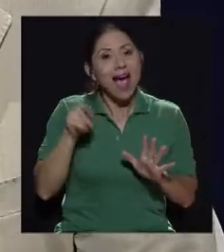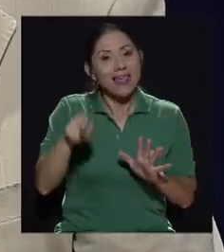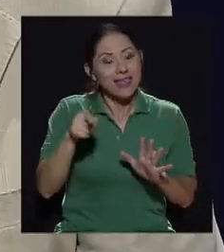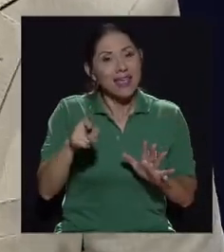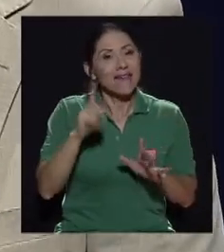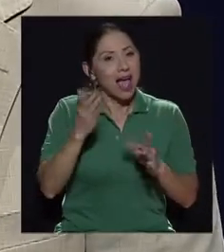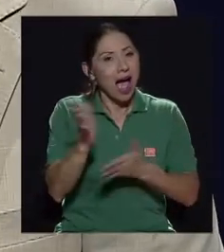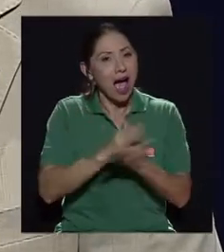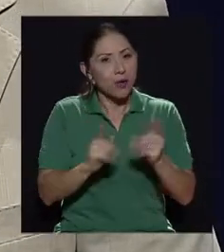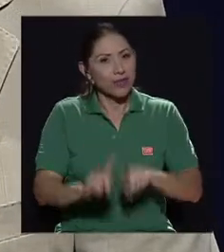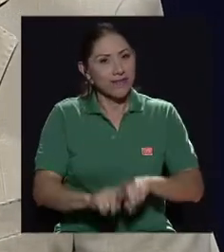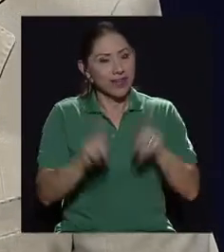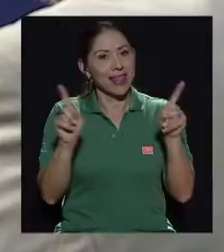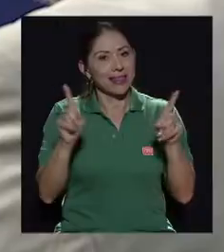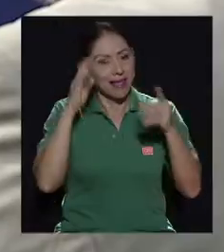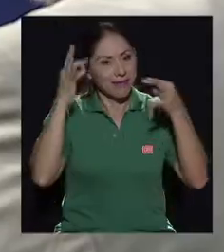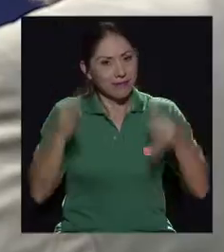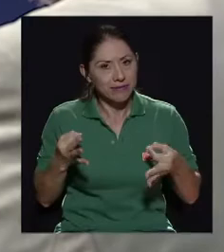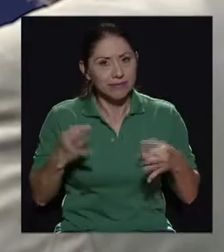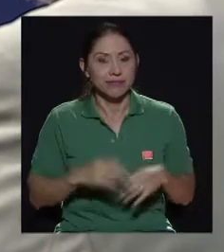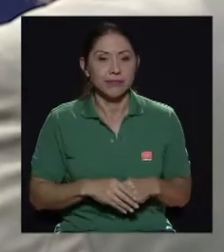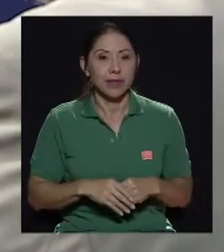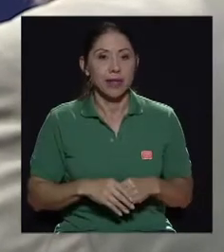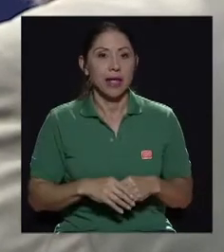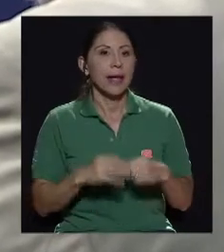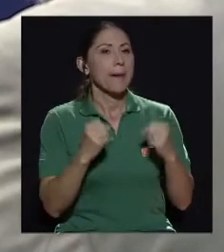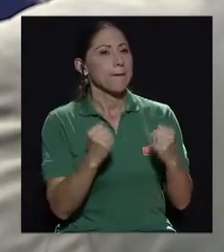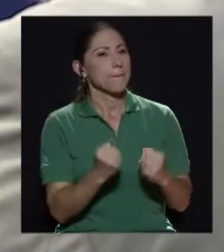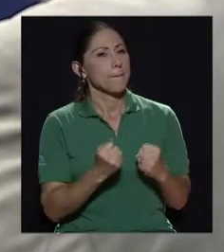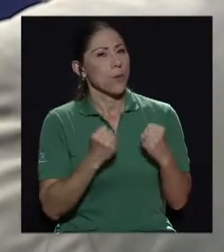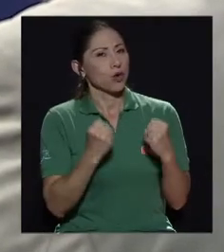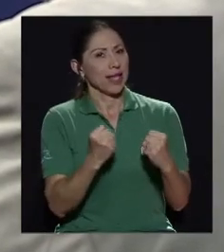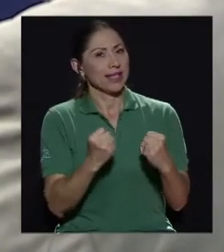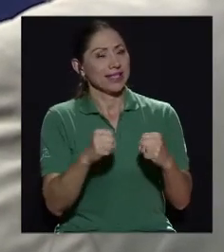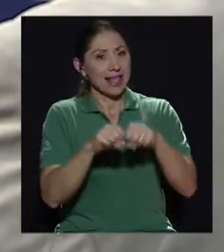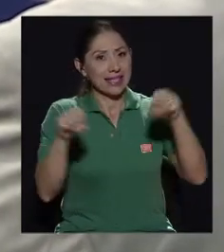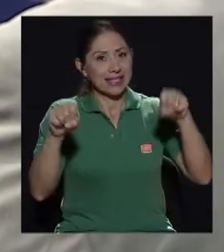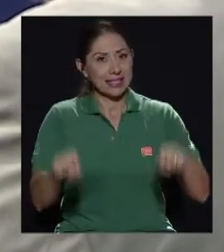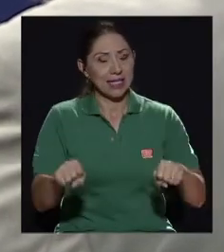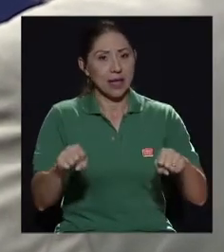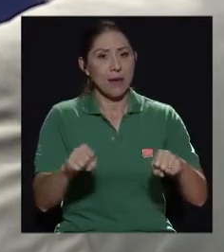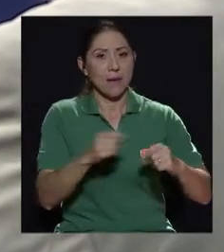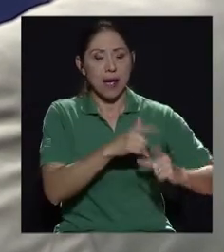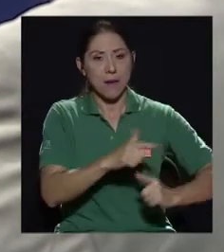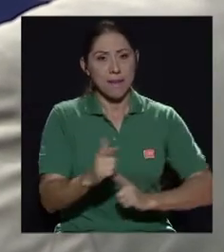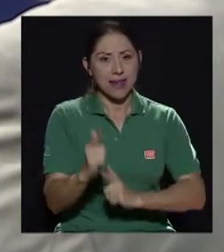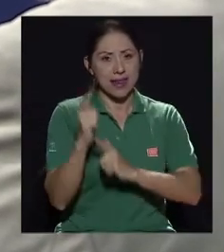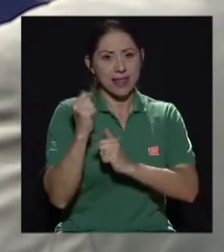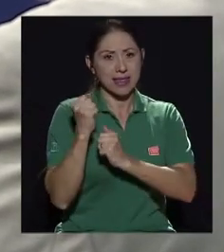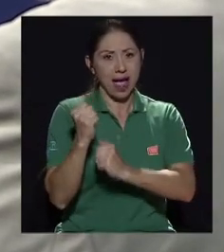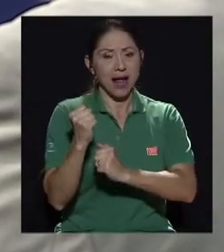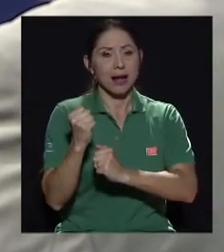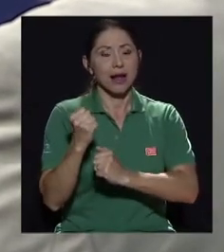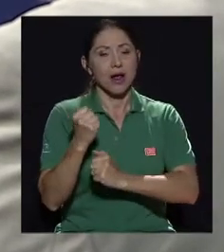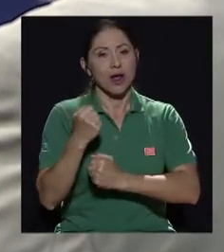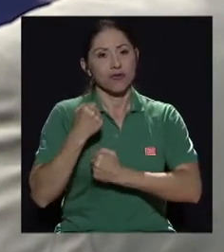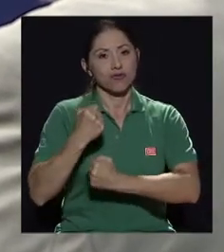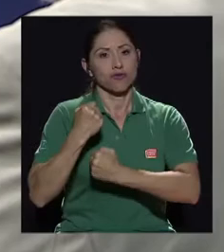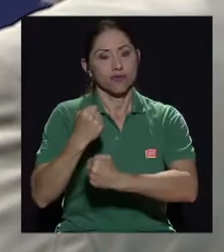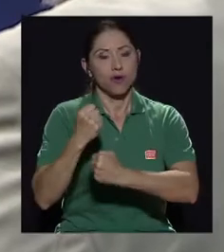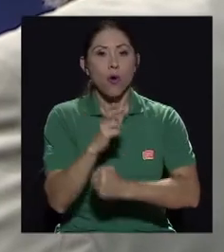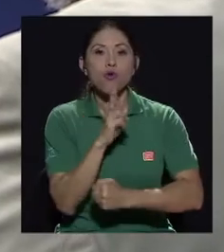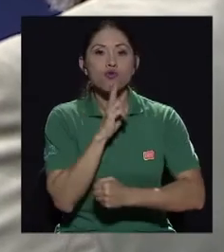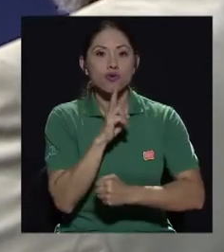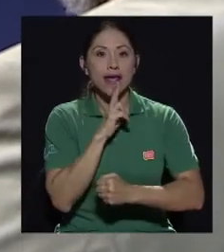convicción un poco diferente la potencia del aparataje militar hondureño en el golpe de estado